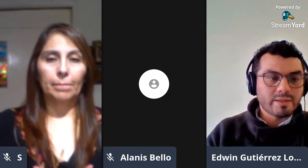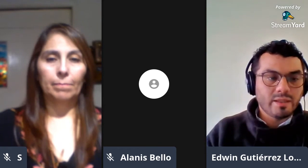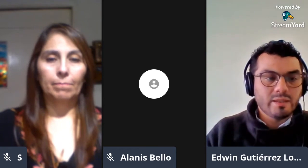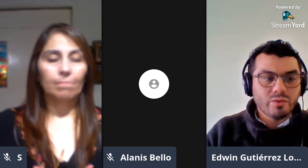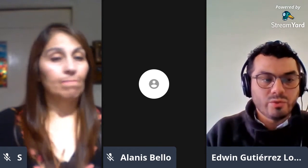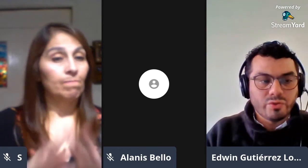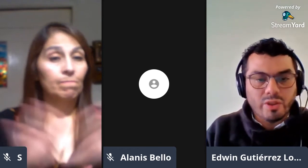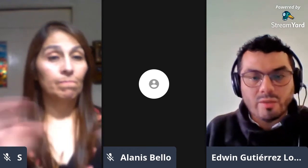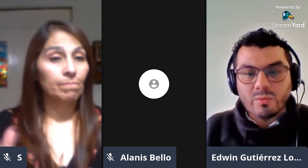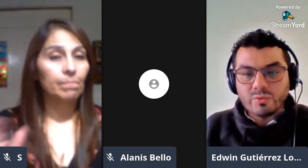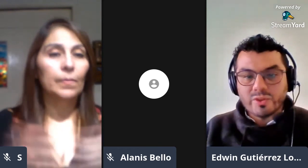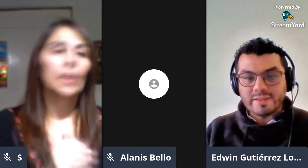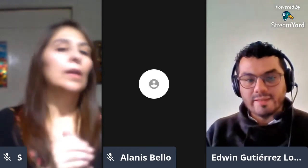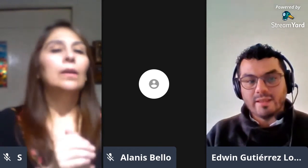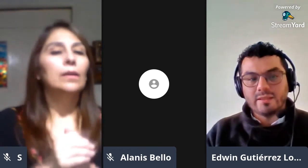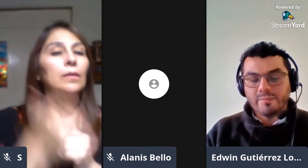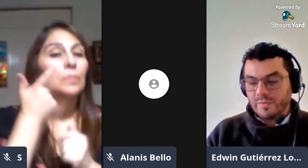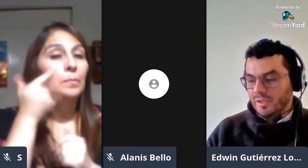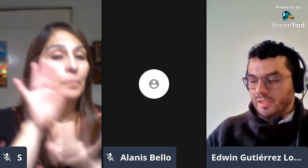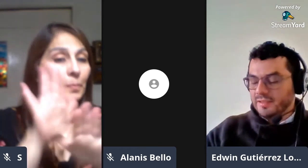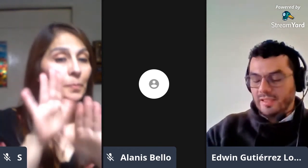Bueno, mientras solucionamos